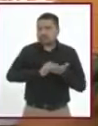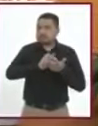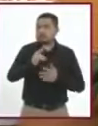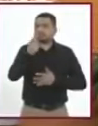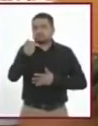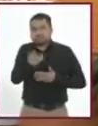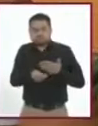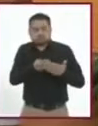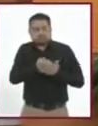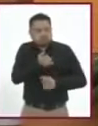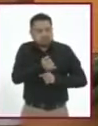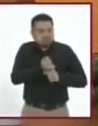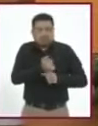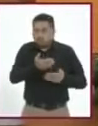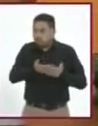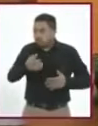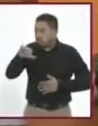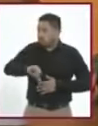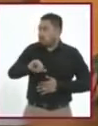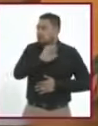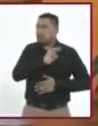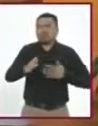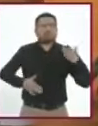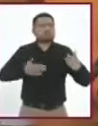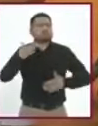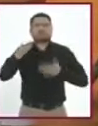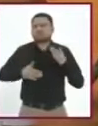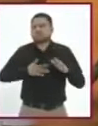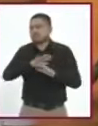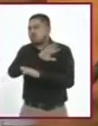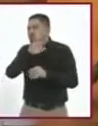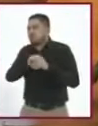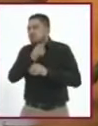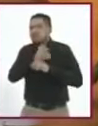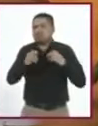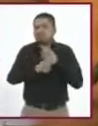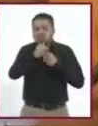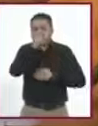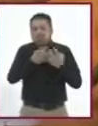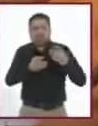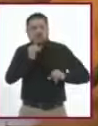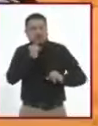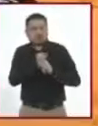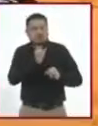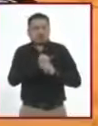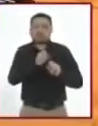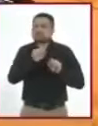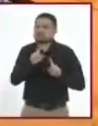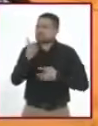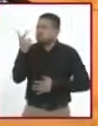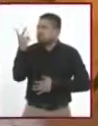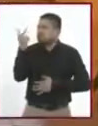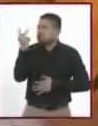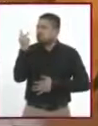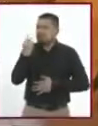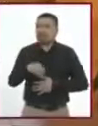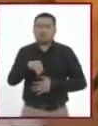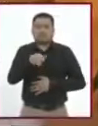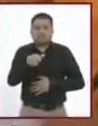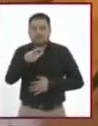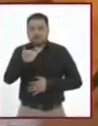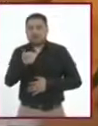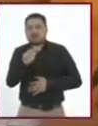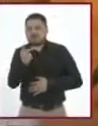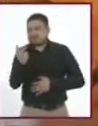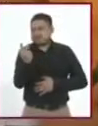sus aportaciones, hoy podemos disfrutar, entre otras cosas, de la Internet y la televisión. Mari y